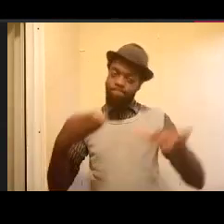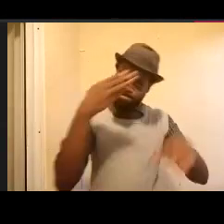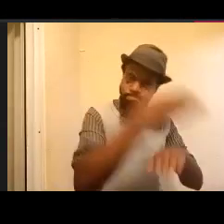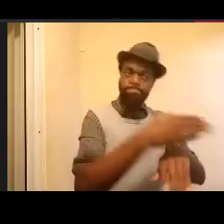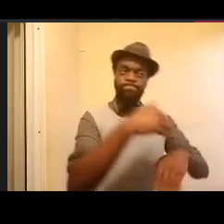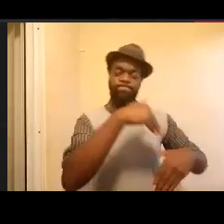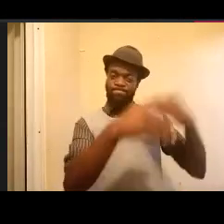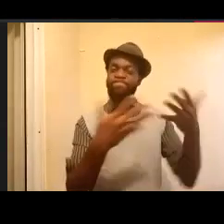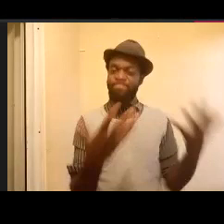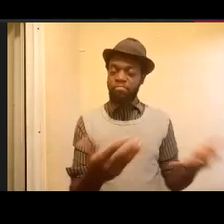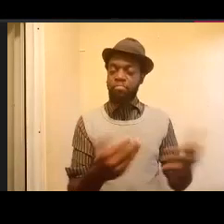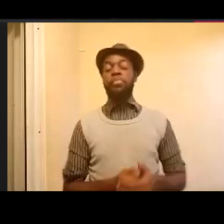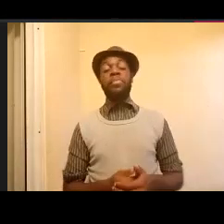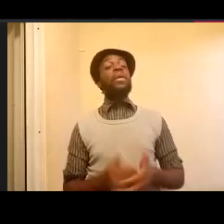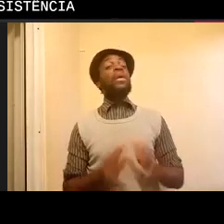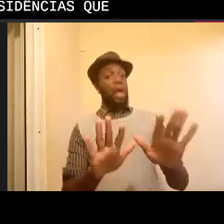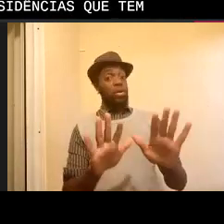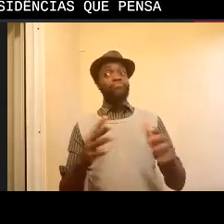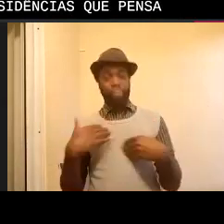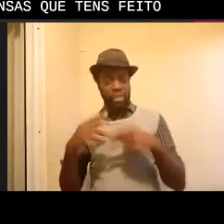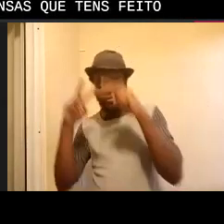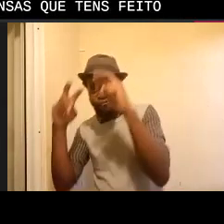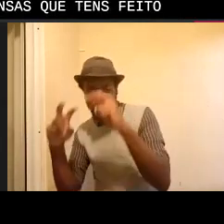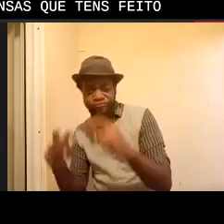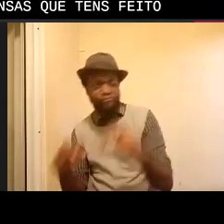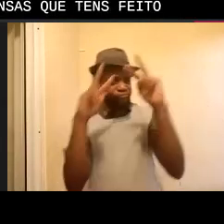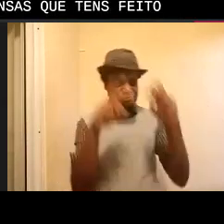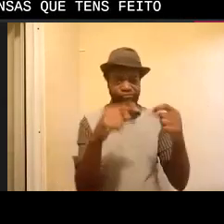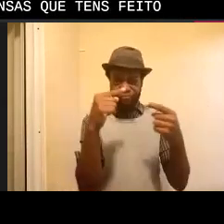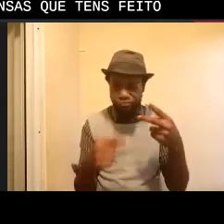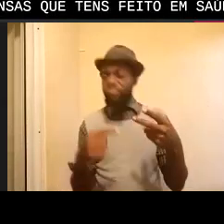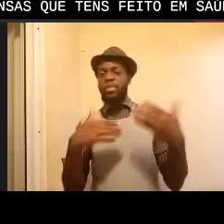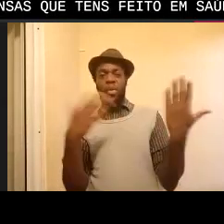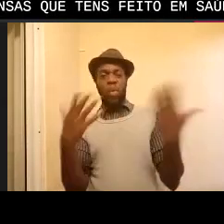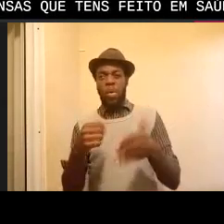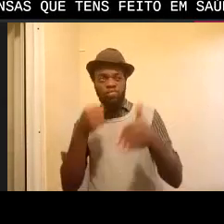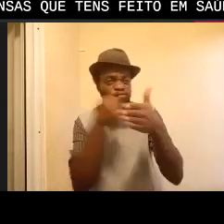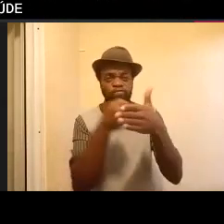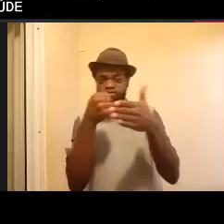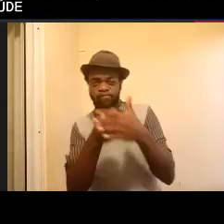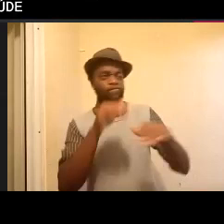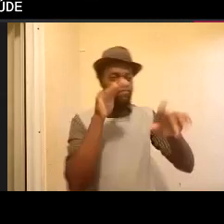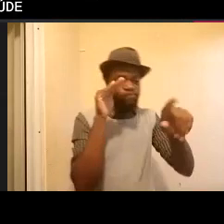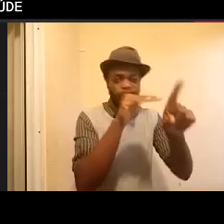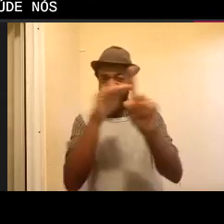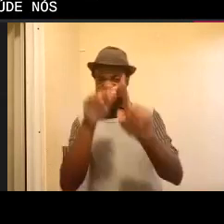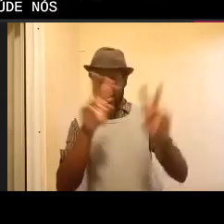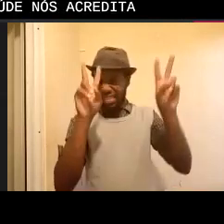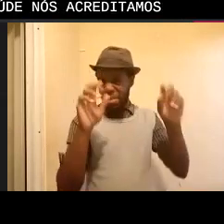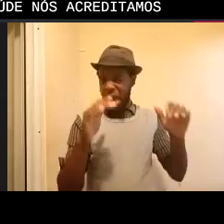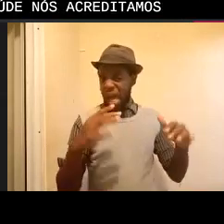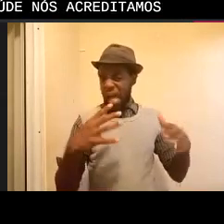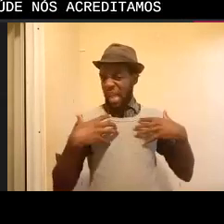incidencias que se han venido haciendo en salud, pues creemos que se ha